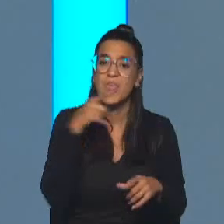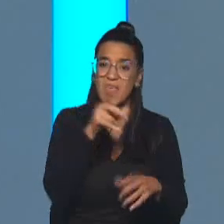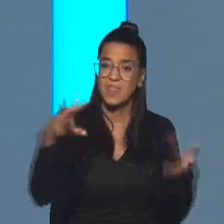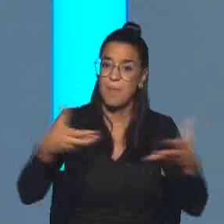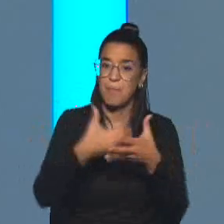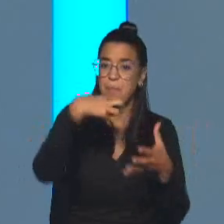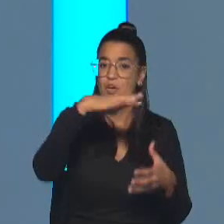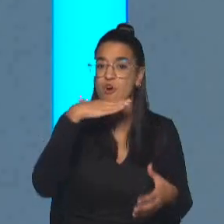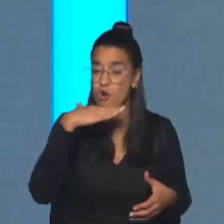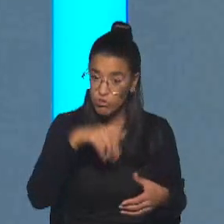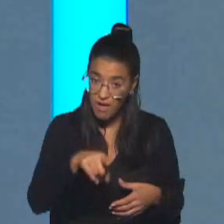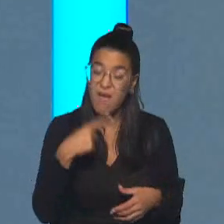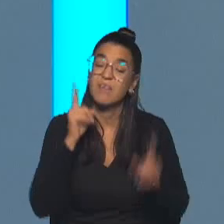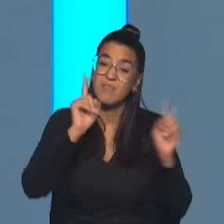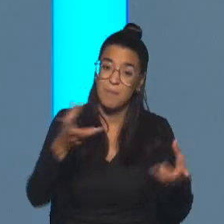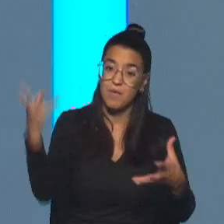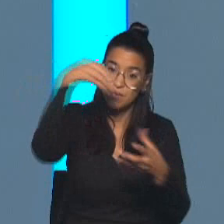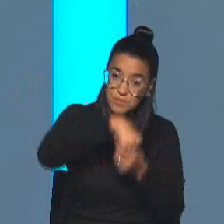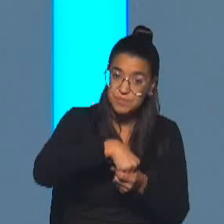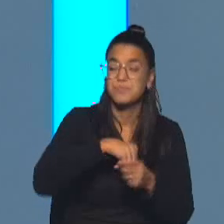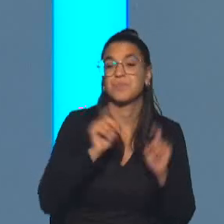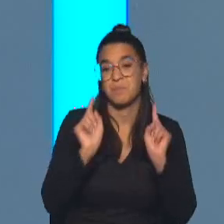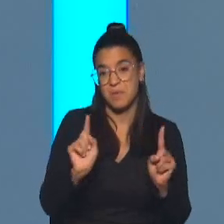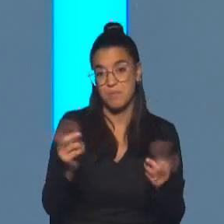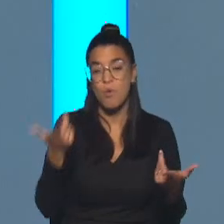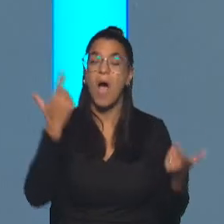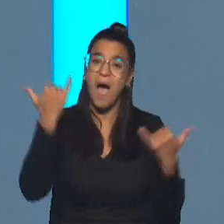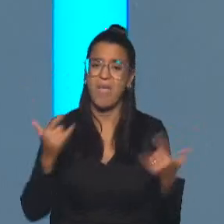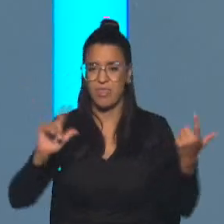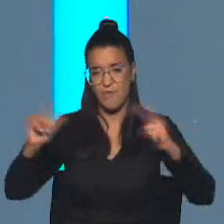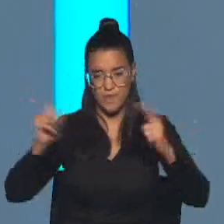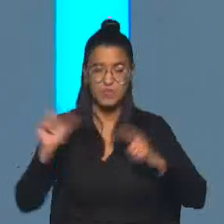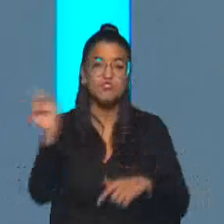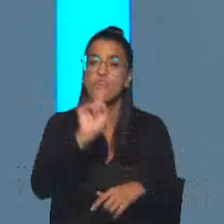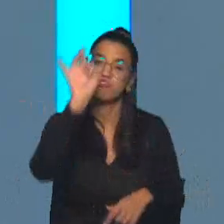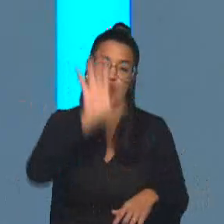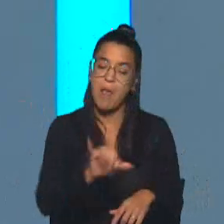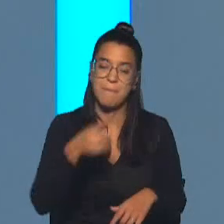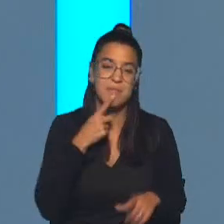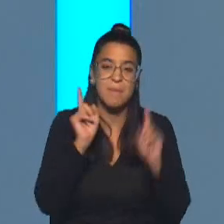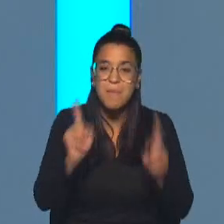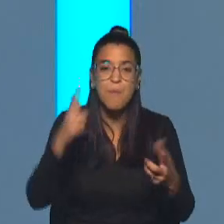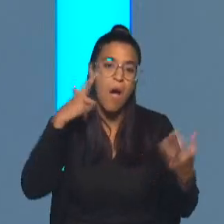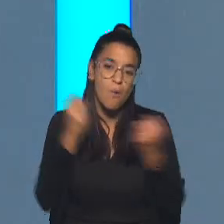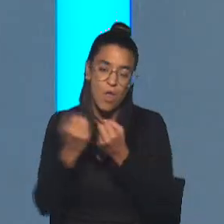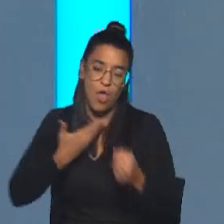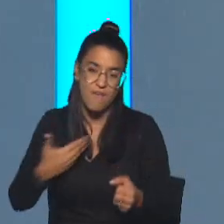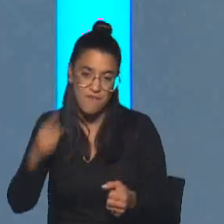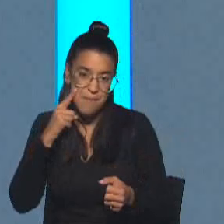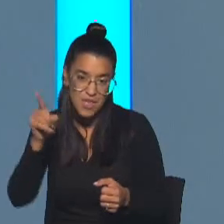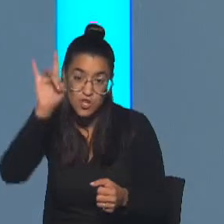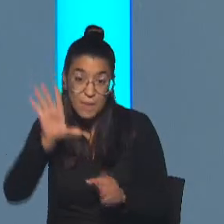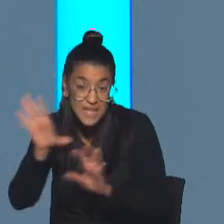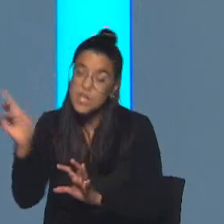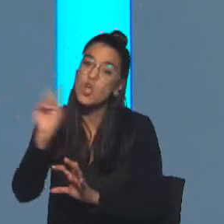se sumaron de alguna manera a estas voces que plantean diferencias, no solamente a propósito del acuerdo con el Fondo Monetario